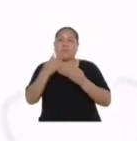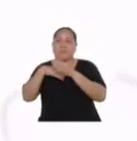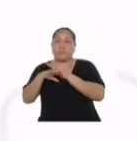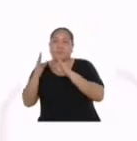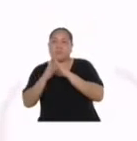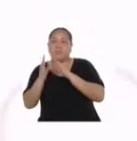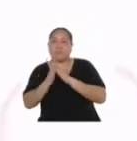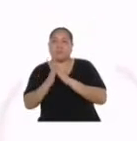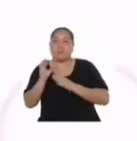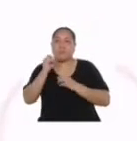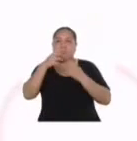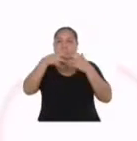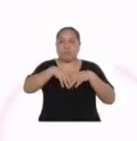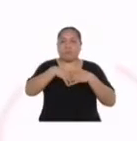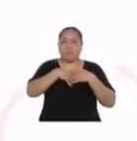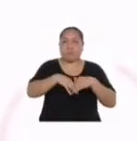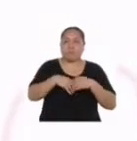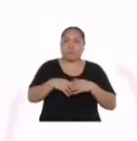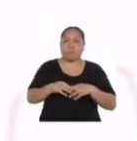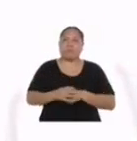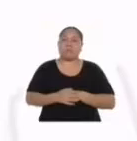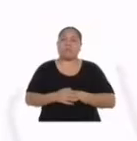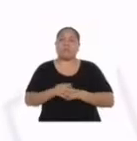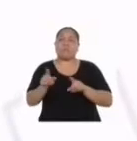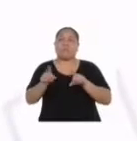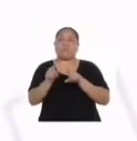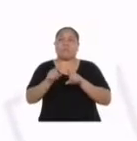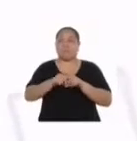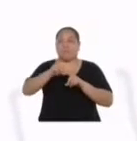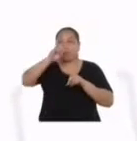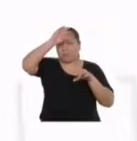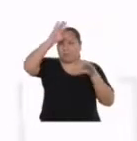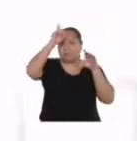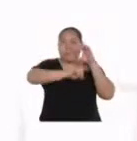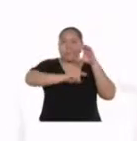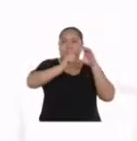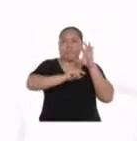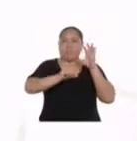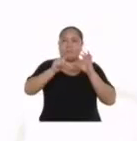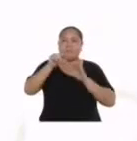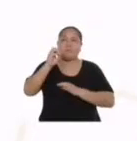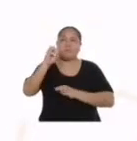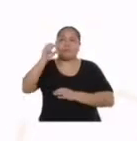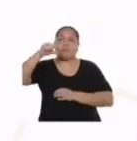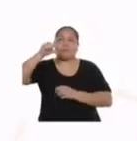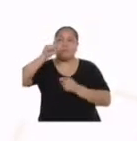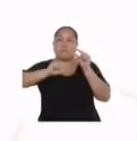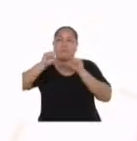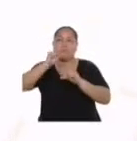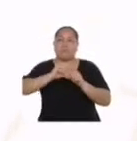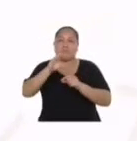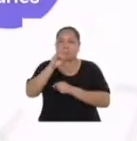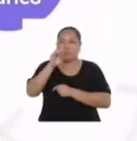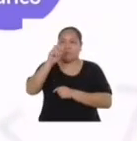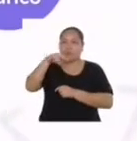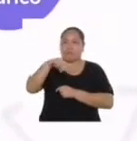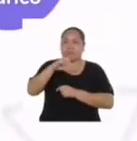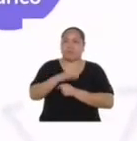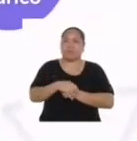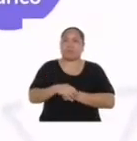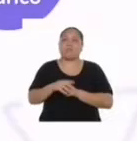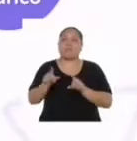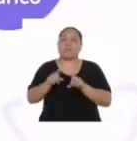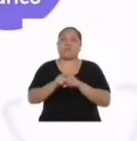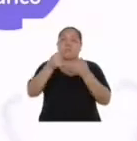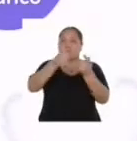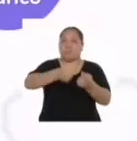industriales, pasivos ambientales de origen minero, geoquímica de las cuencas y residuos de la agricultura. Nuestros